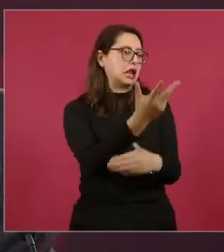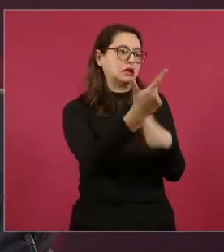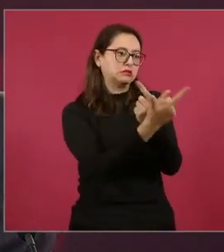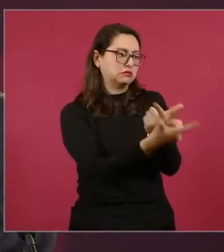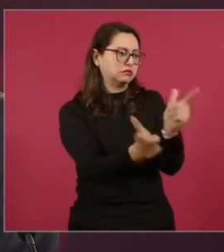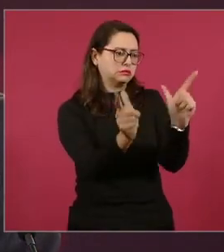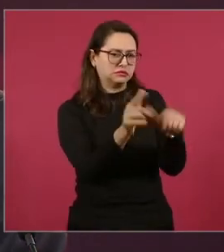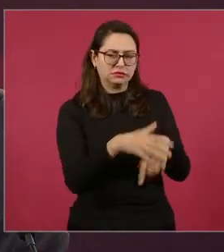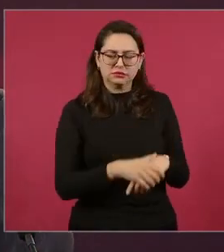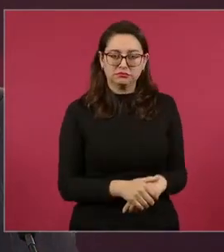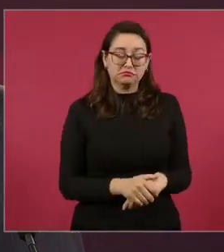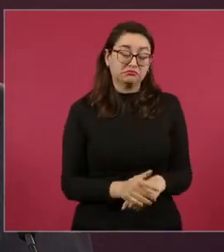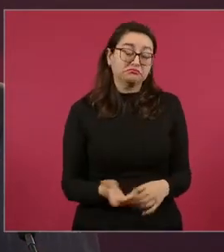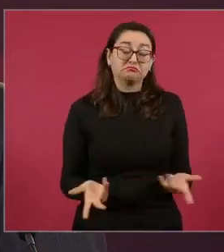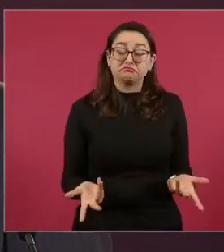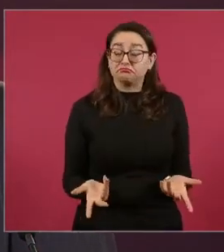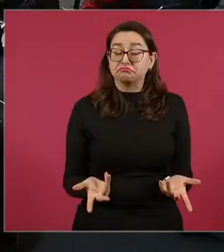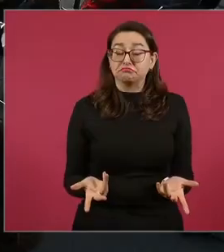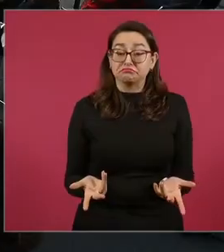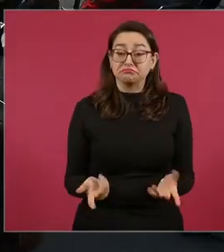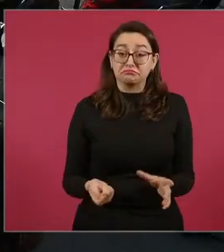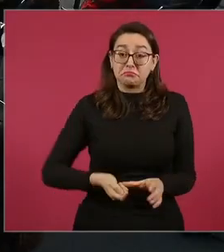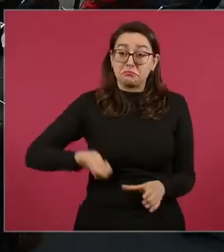que por esa sentencia